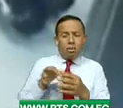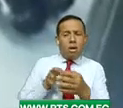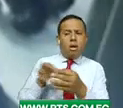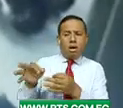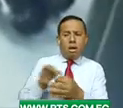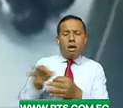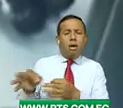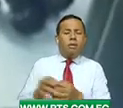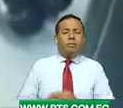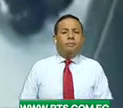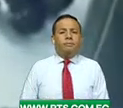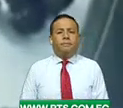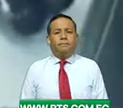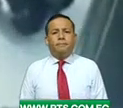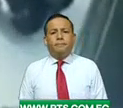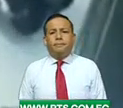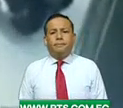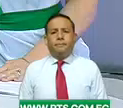Pisa.